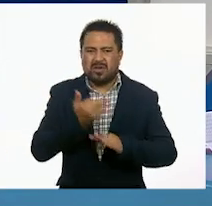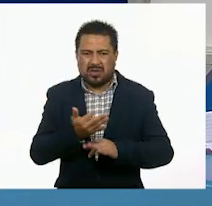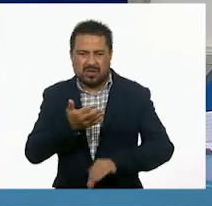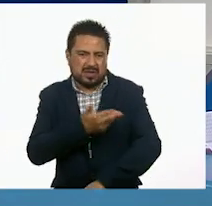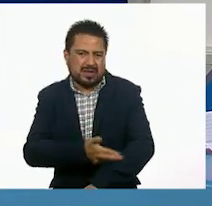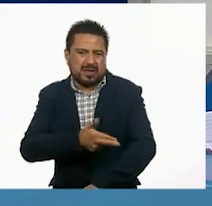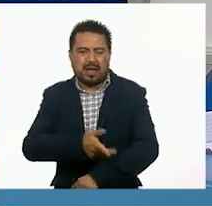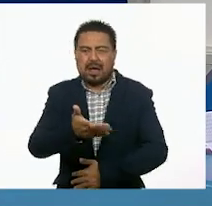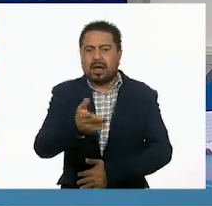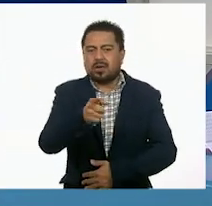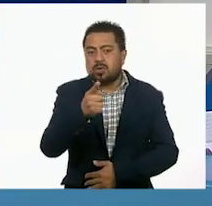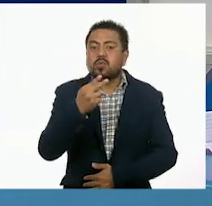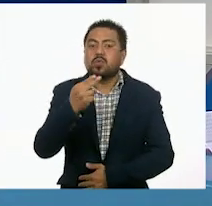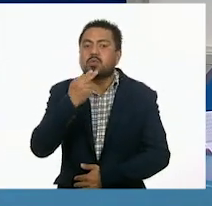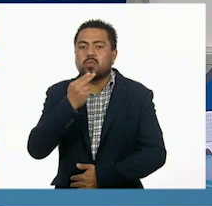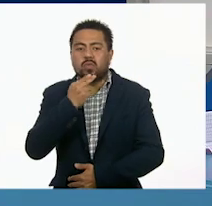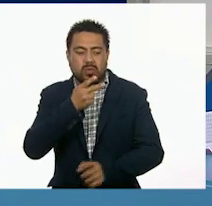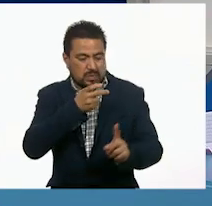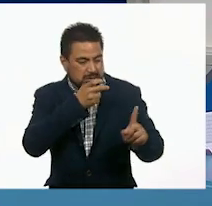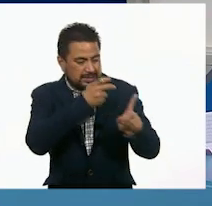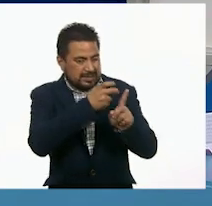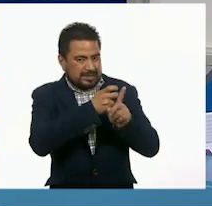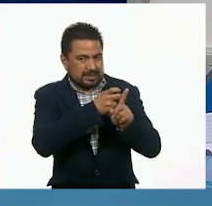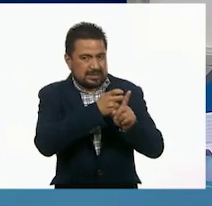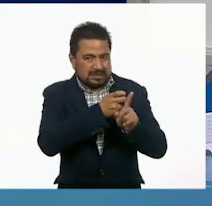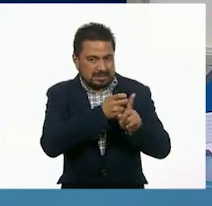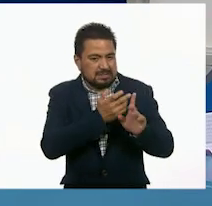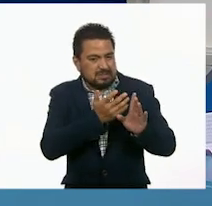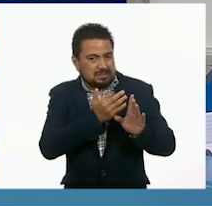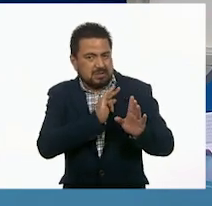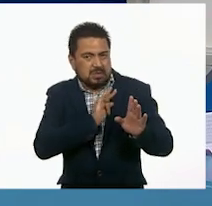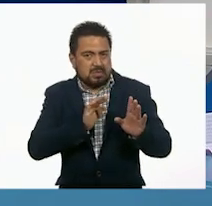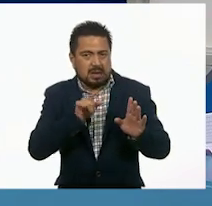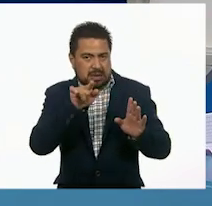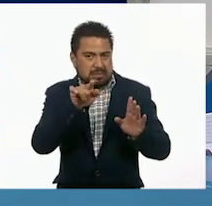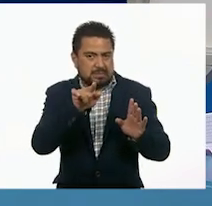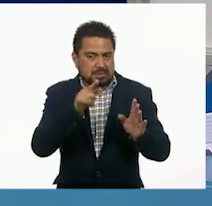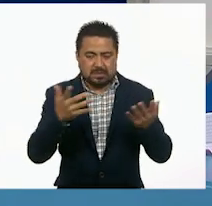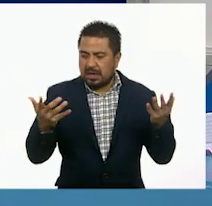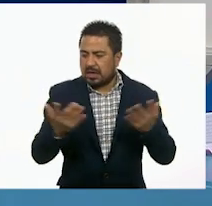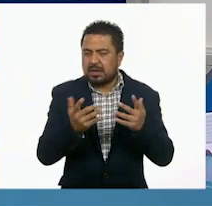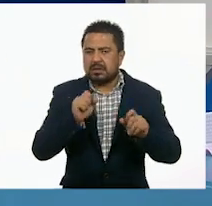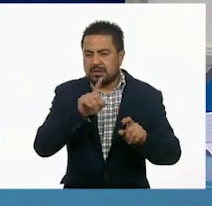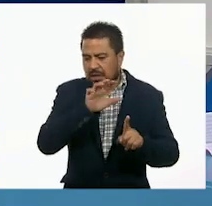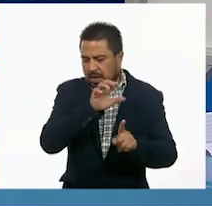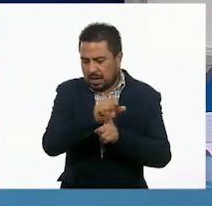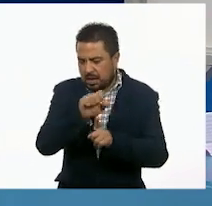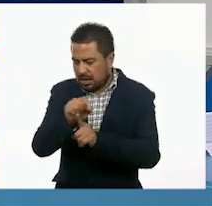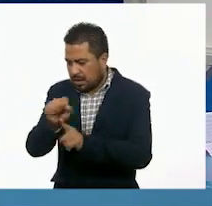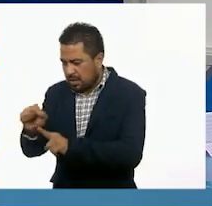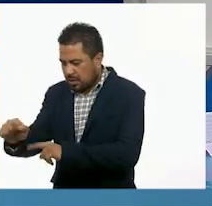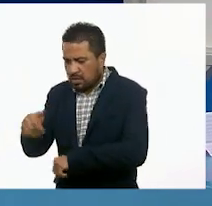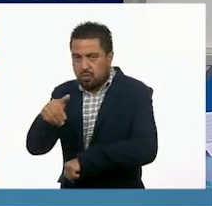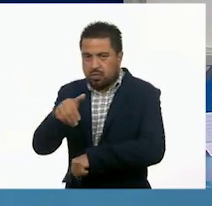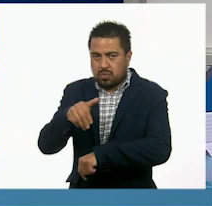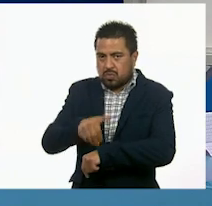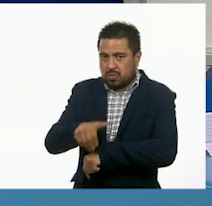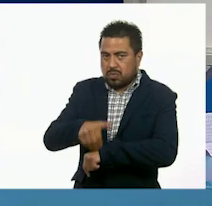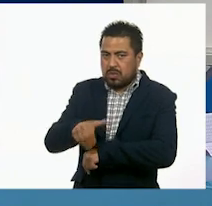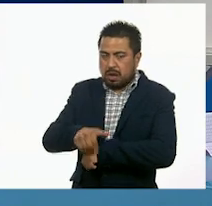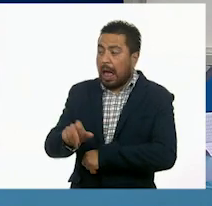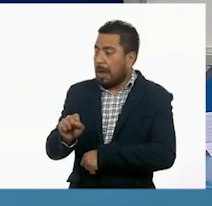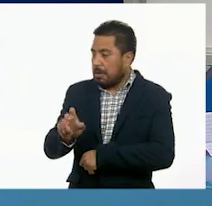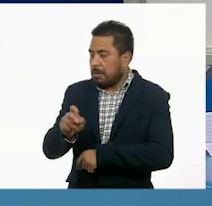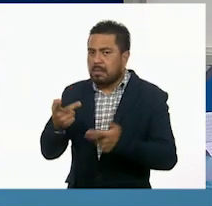que, utilizando esa herramienta, puedan ellos hacer la ubicación de estos números en la recta. Ok,